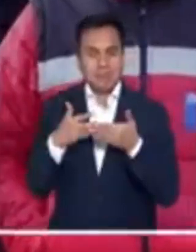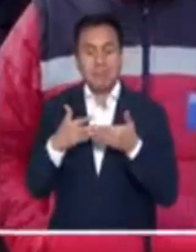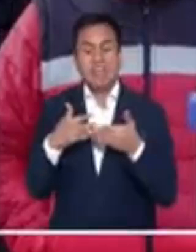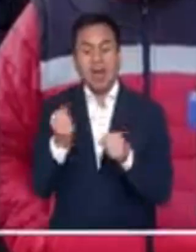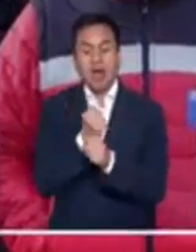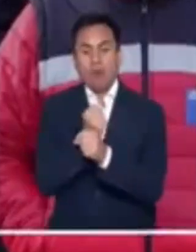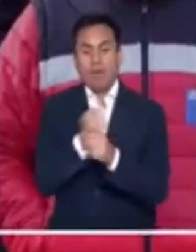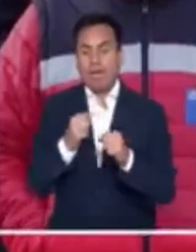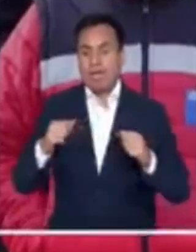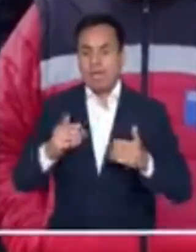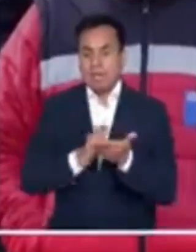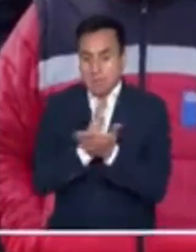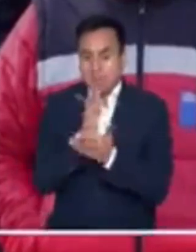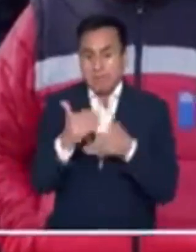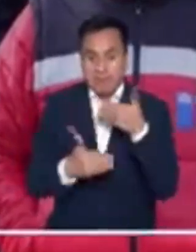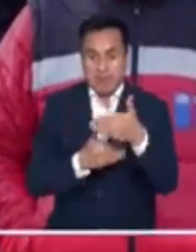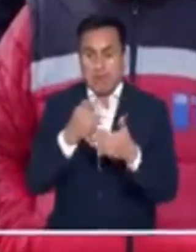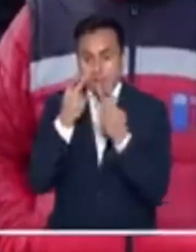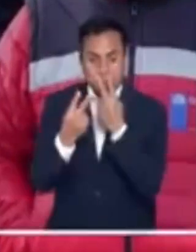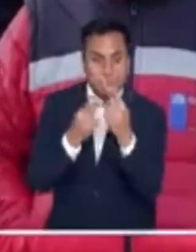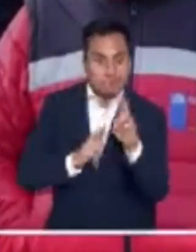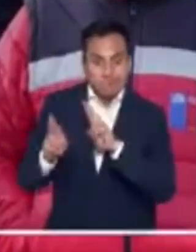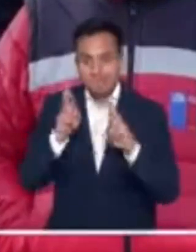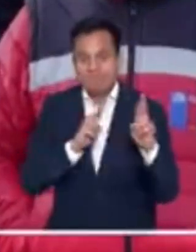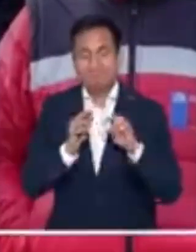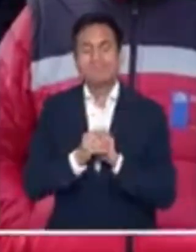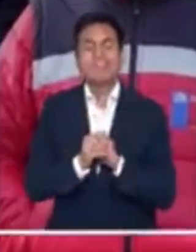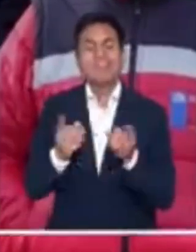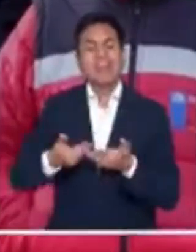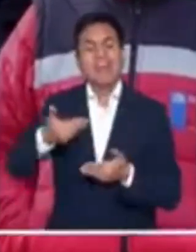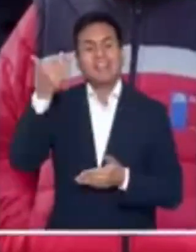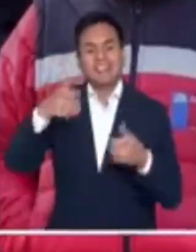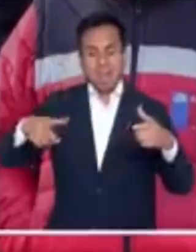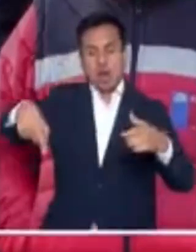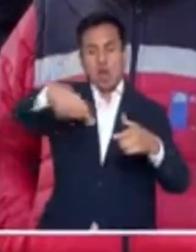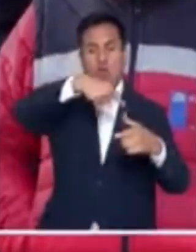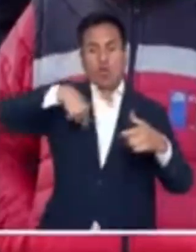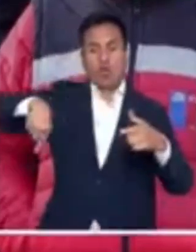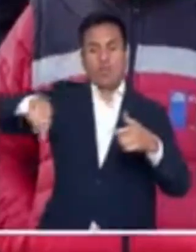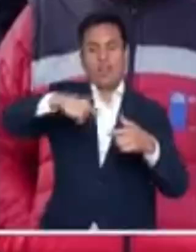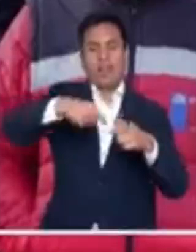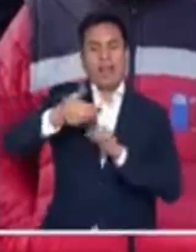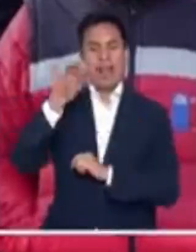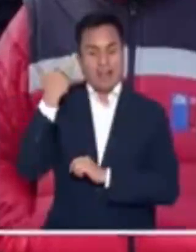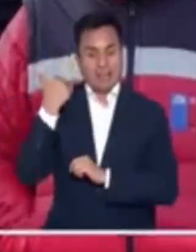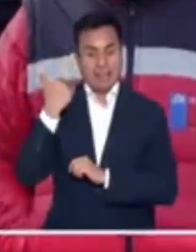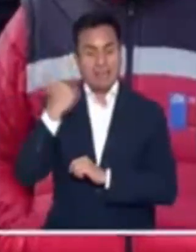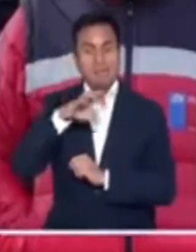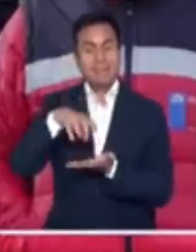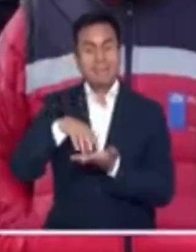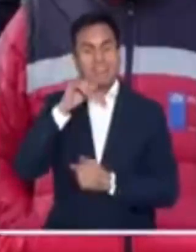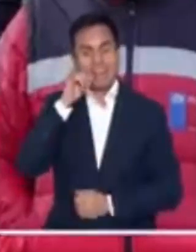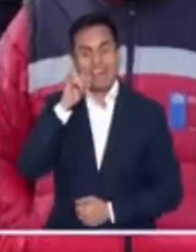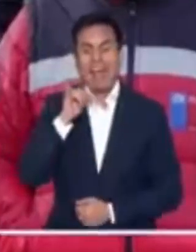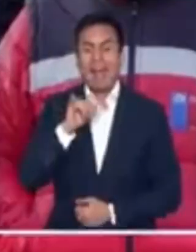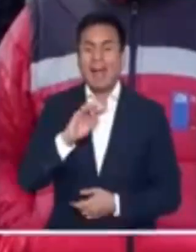obra empiece ya a ver los frutos. Lo que era antes una rotonda, porque eso era lo que era Plaza Italia,